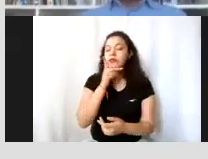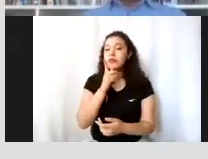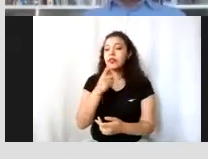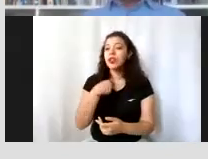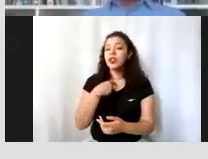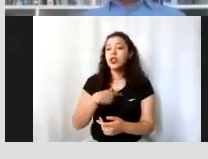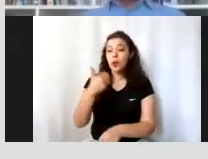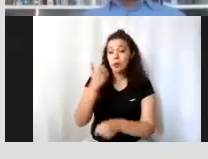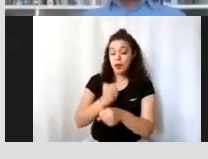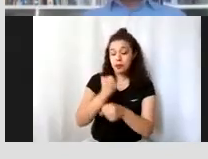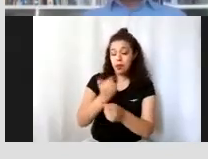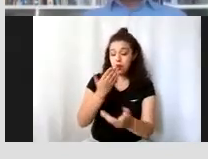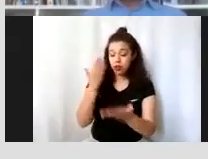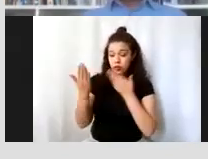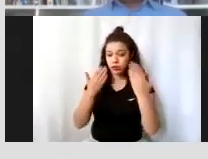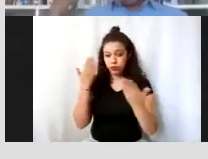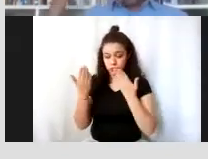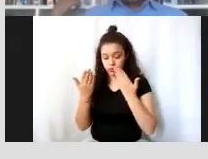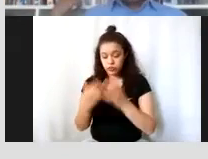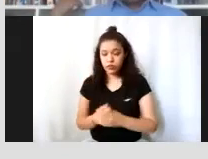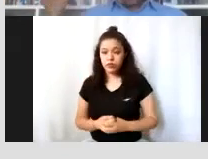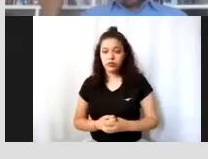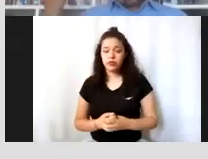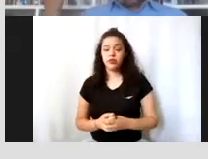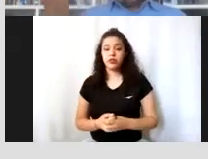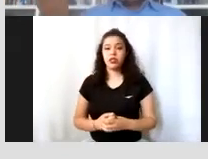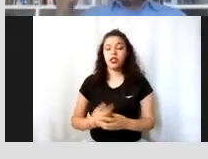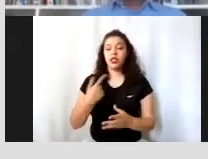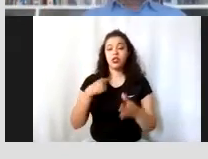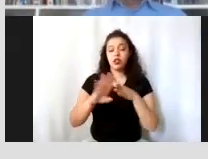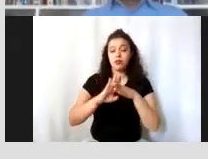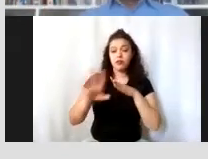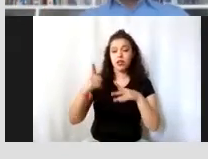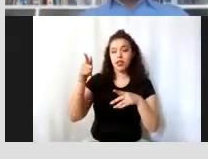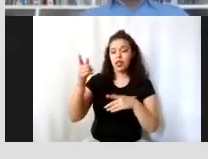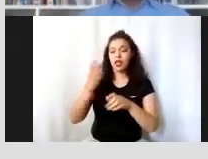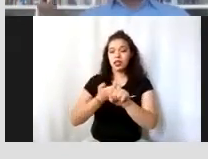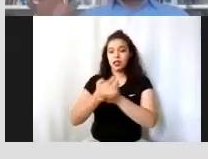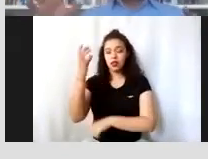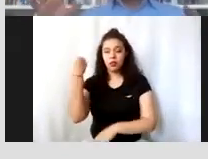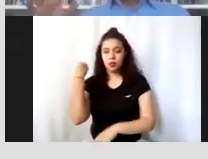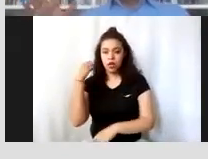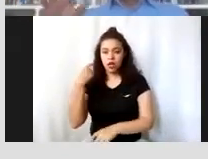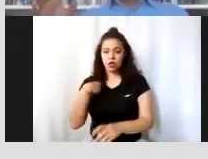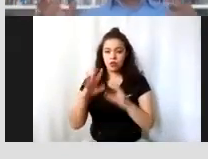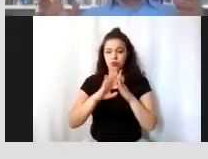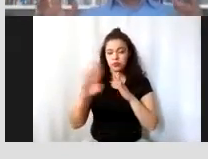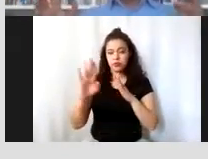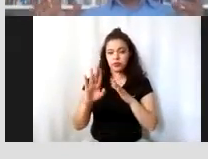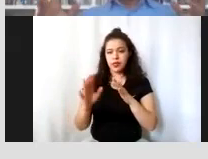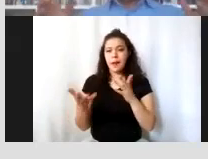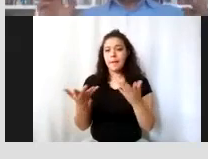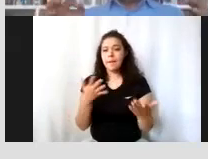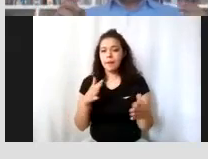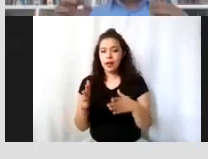la primaria y soy migrante de una etnia oaxaqueña. Más o menos eso coincide